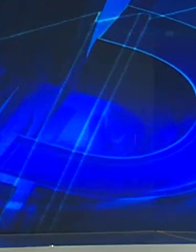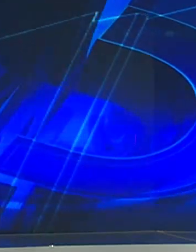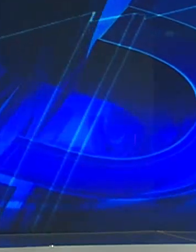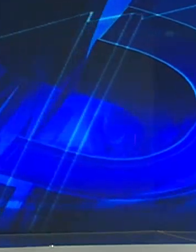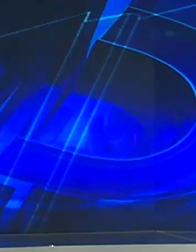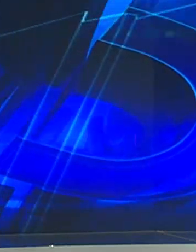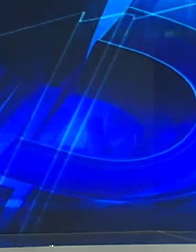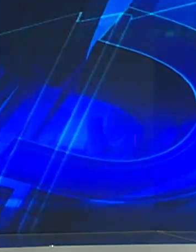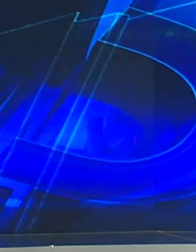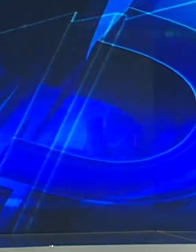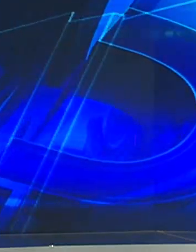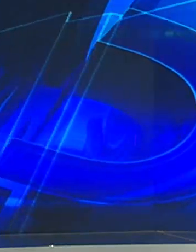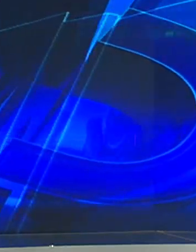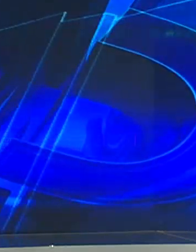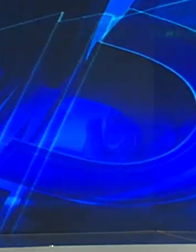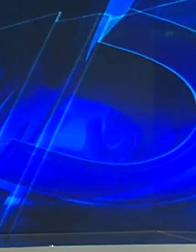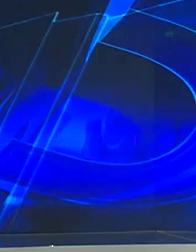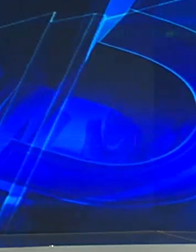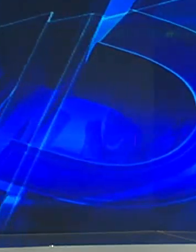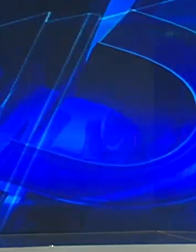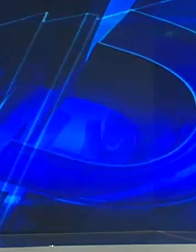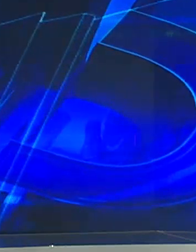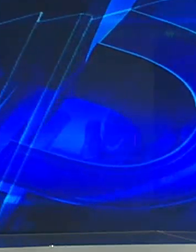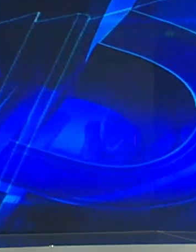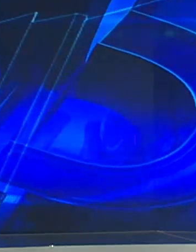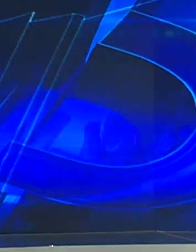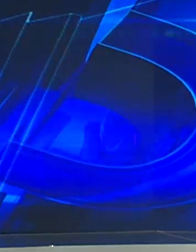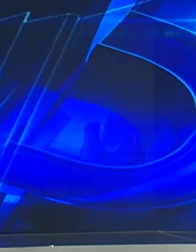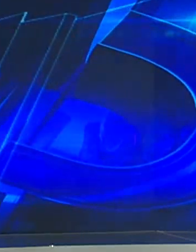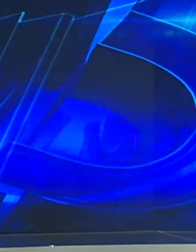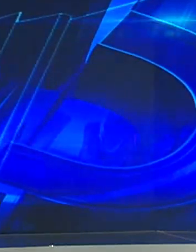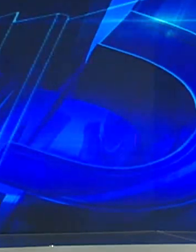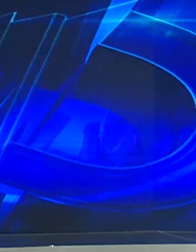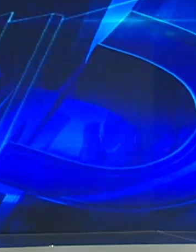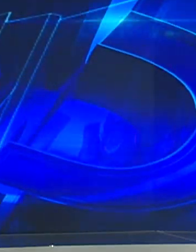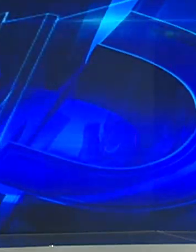operar para detener a los responsables de estas amenazas y también reconocidos narcotraficantes.